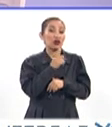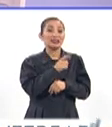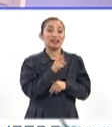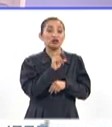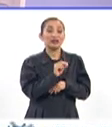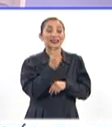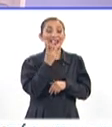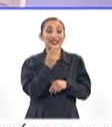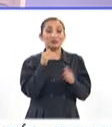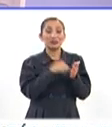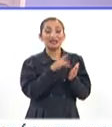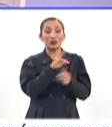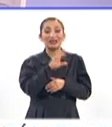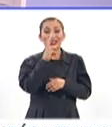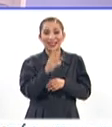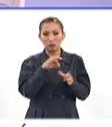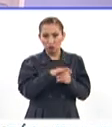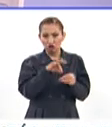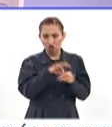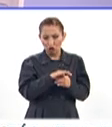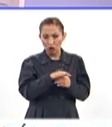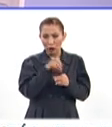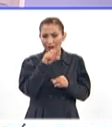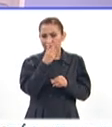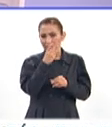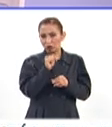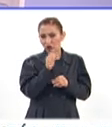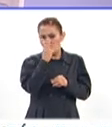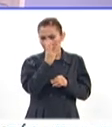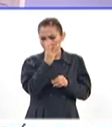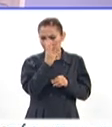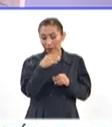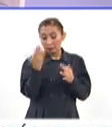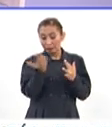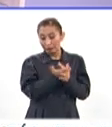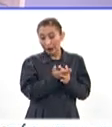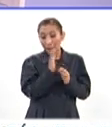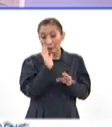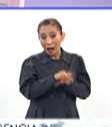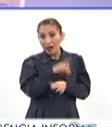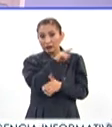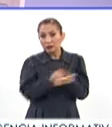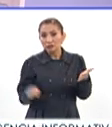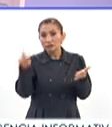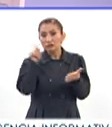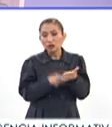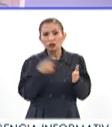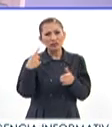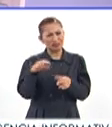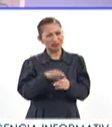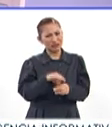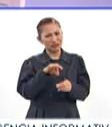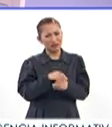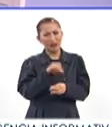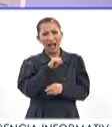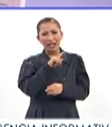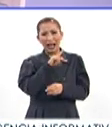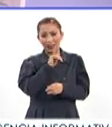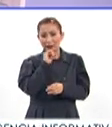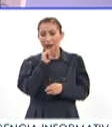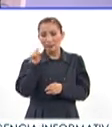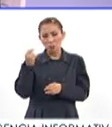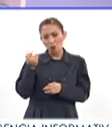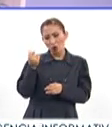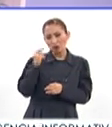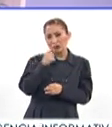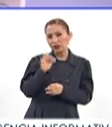obtuvimos 183.053 votos, que corresponde al 3.4. Ahí es donde más nulificaron su voto. En alcaldías no, también fue